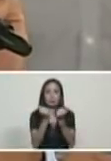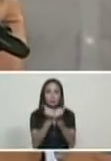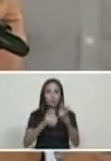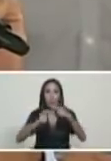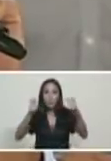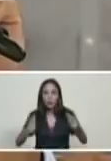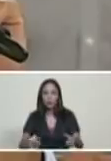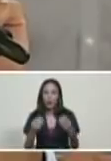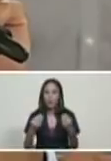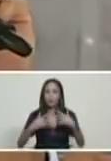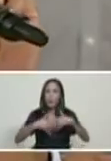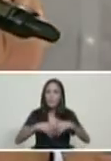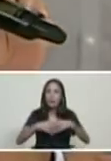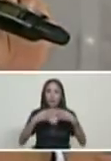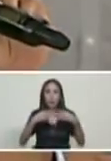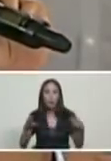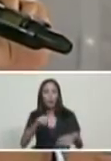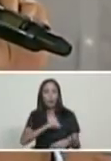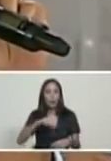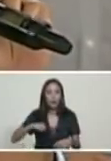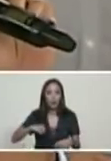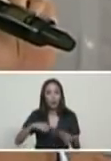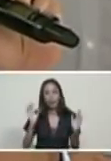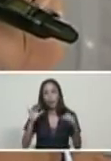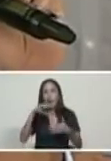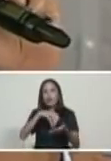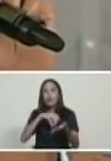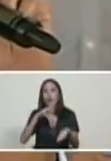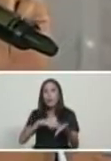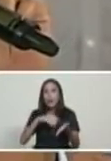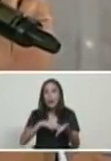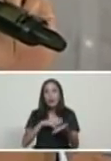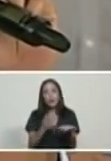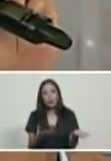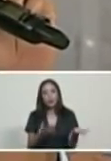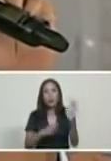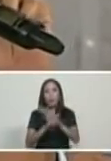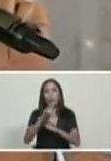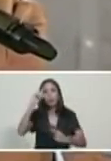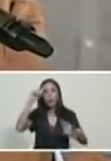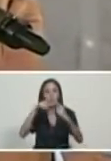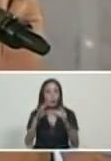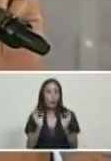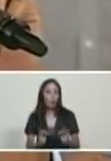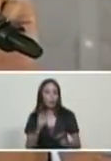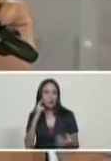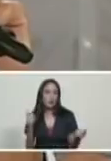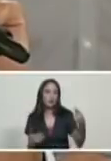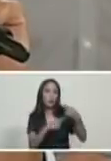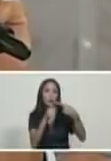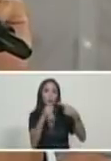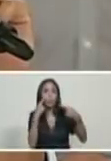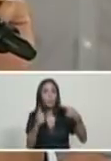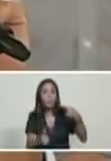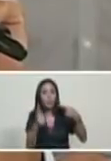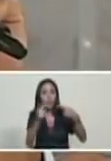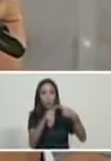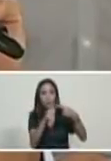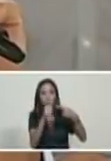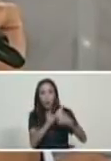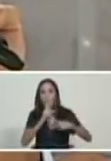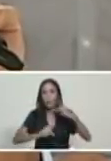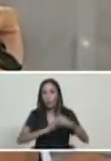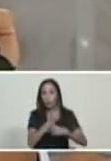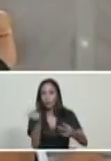empresarios de empresas públicas y privadas del estado Miranda con cuatro objetivos concretos. Uno, iniciar un proceso, como usted lo instruyó,